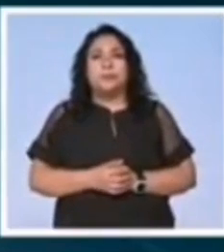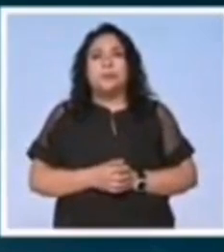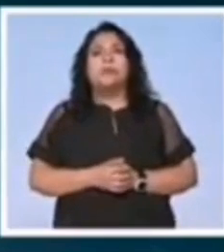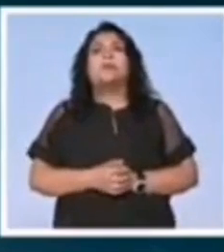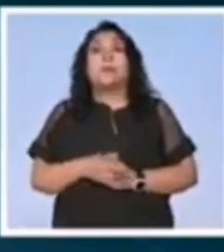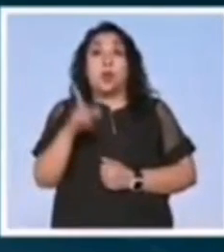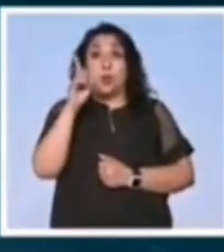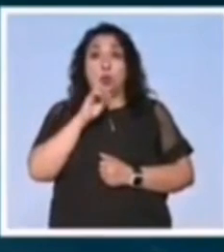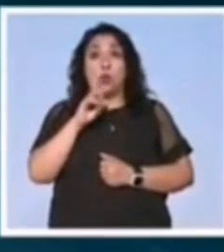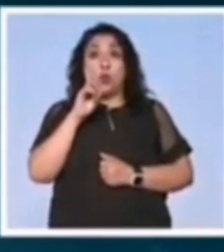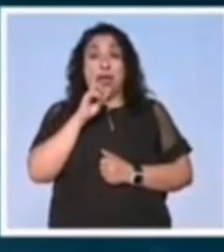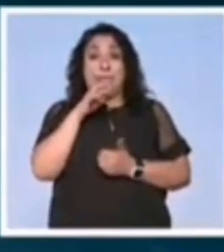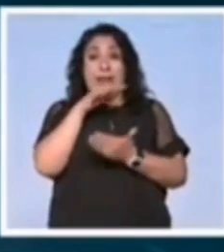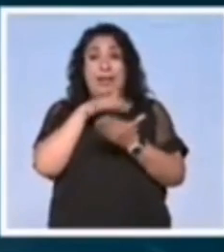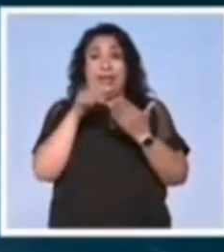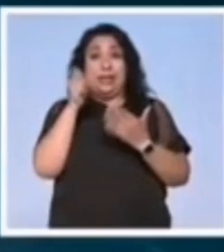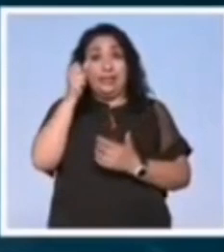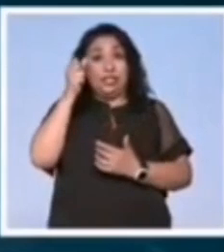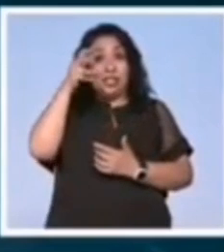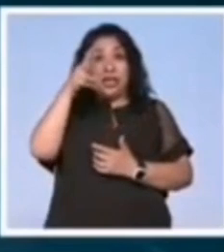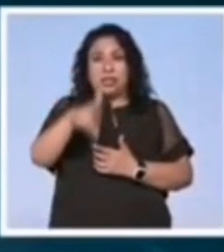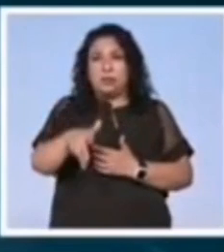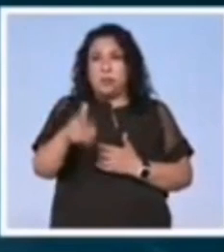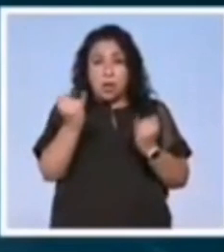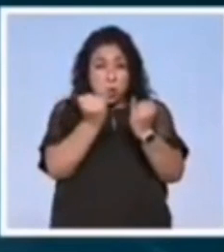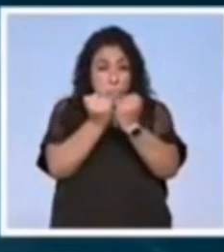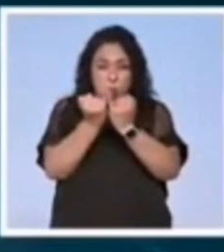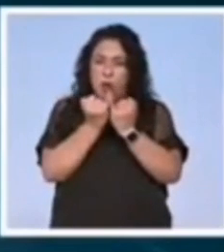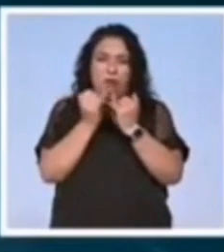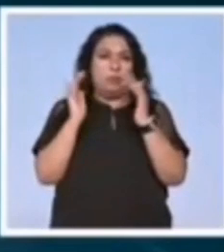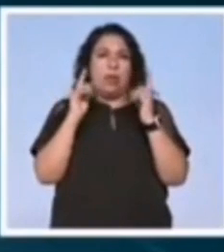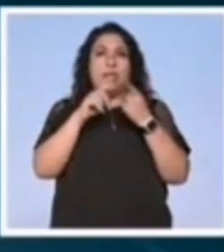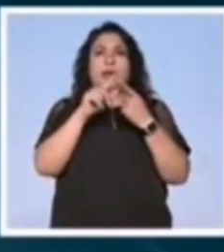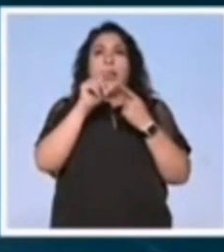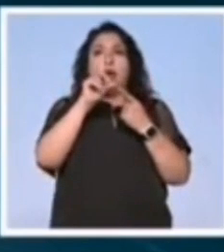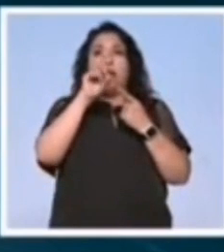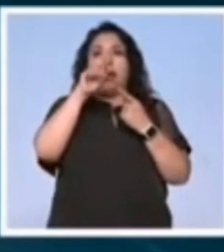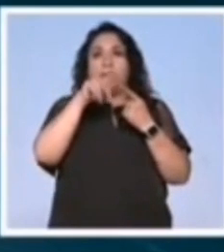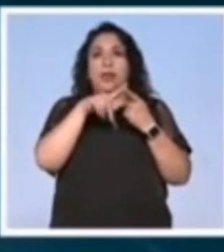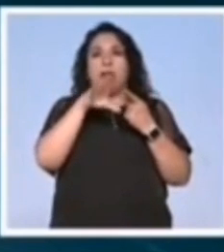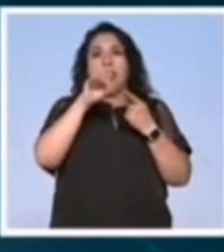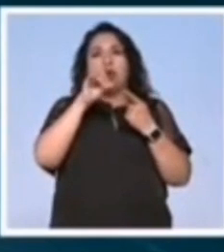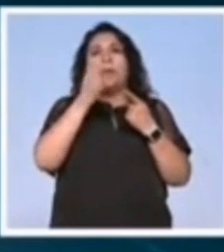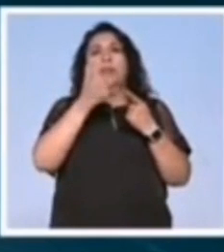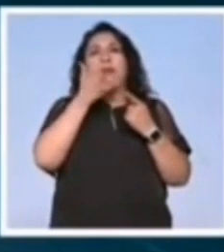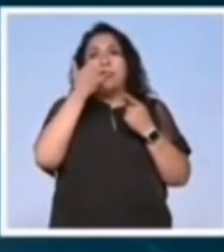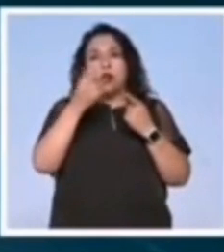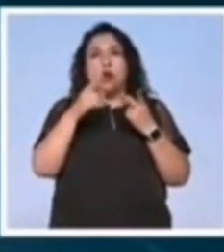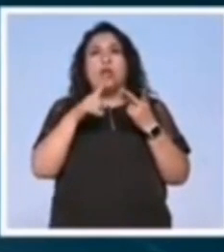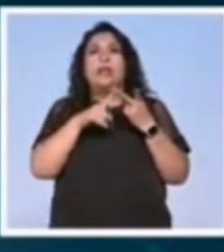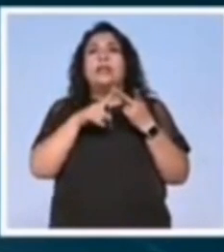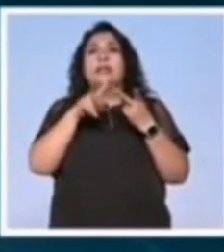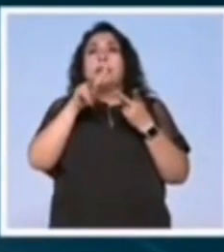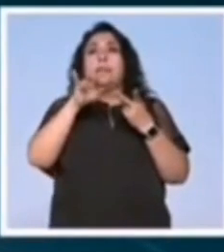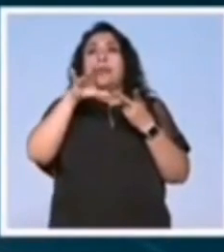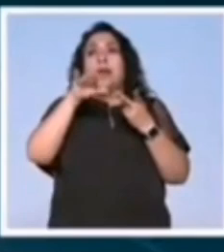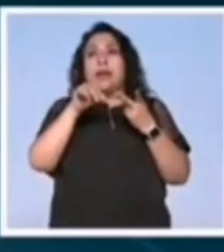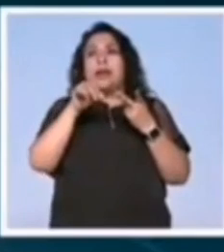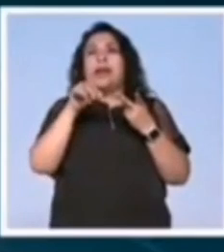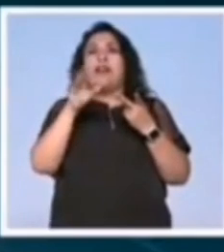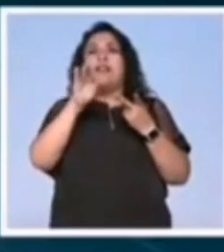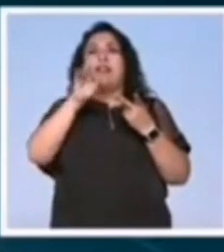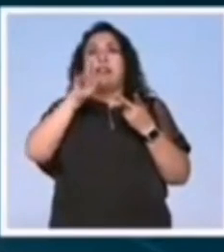Las mujeres en la literatura de Shakespeare no son iguales, desde Adriana en la comedia de los errores, pasando por Bianca en La fierecilla